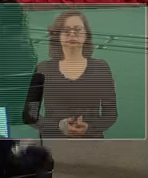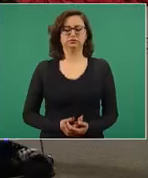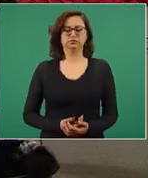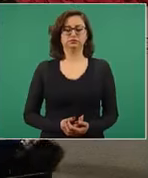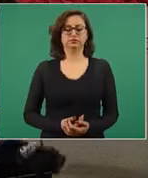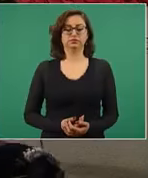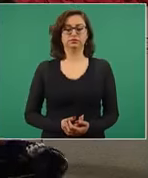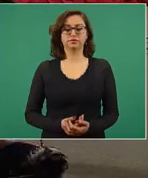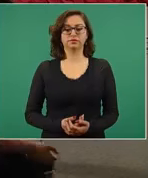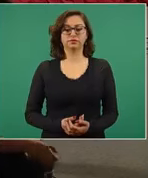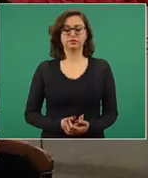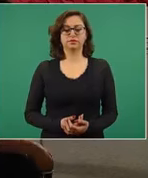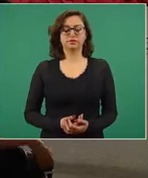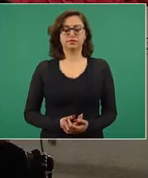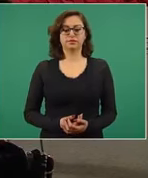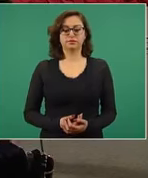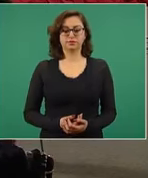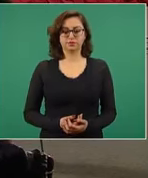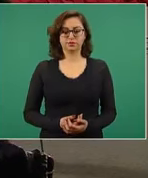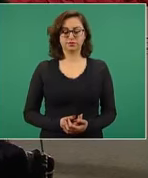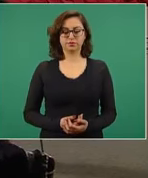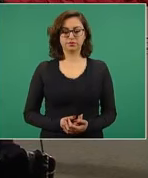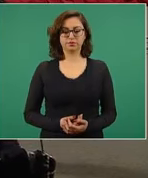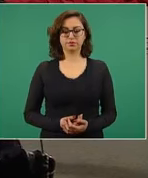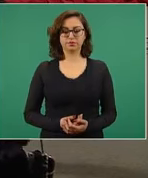Hoy, miércoles, como